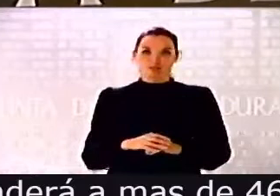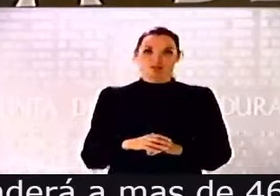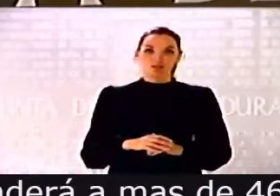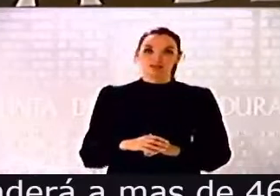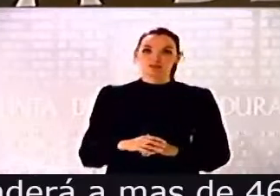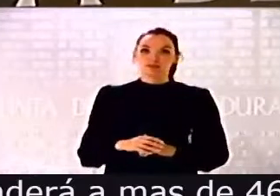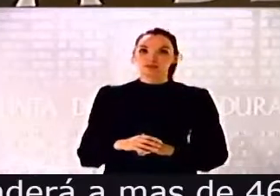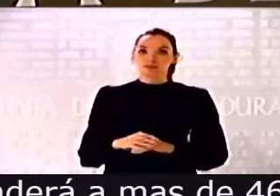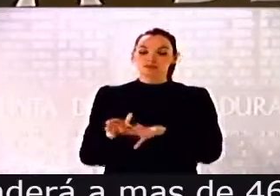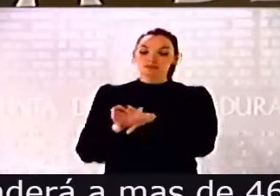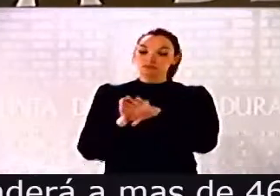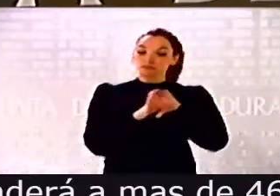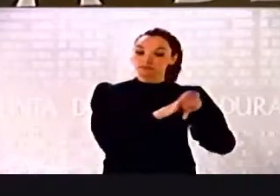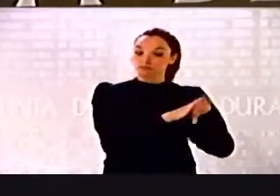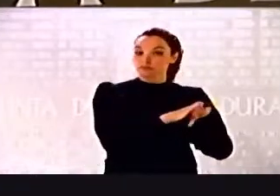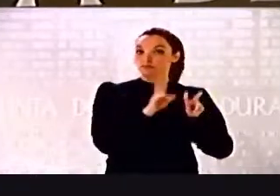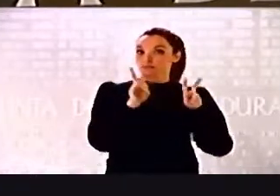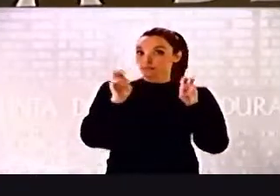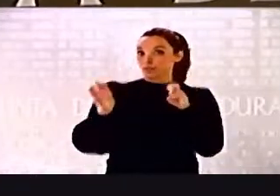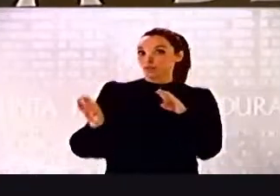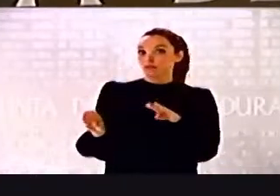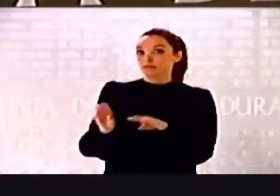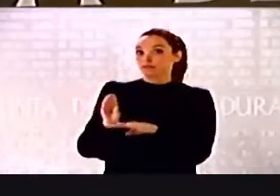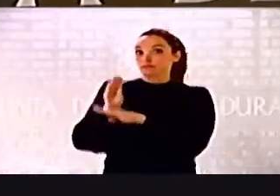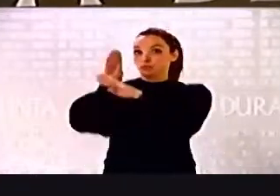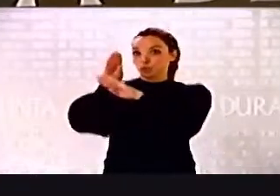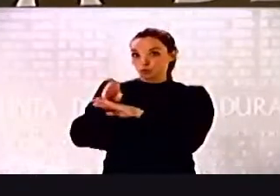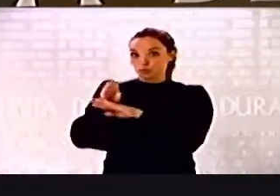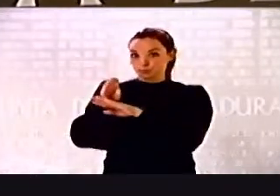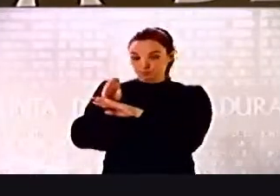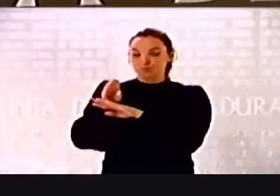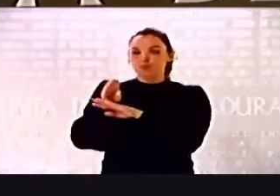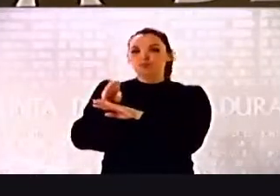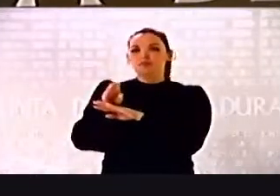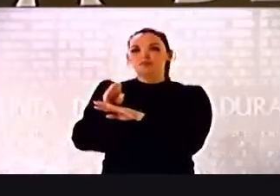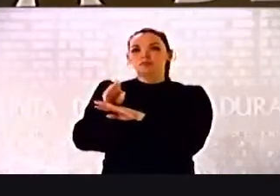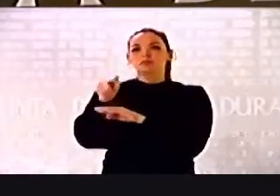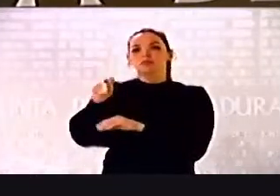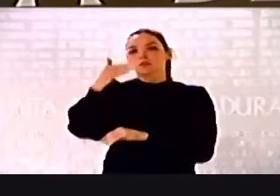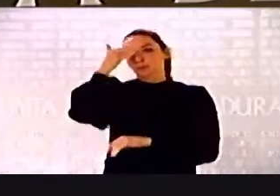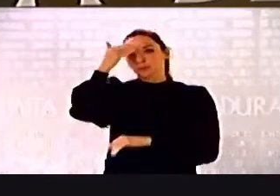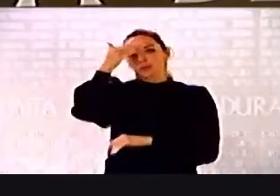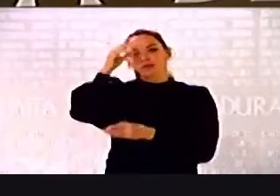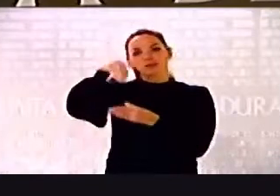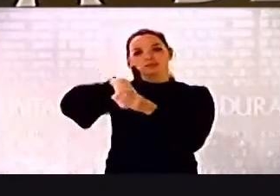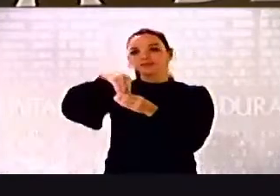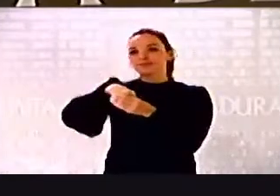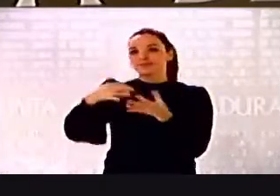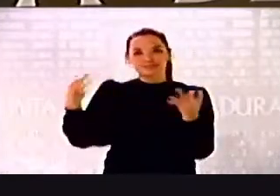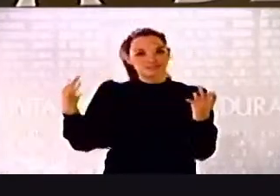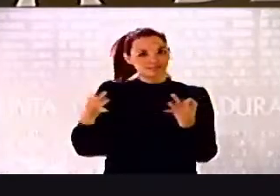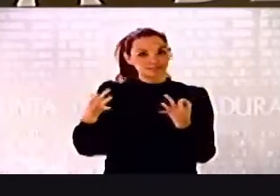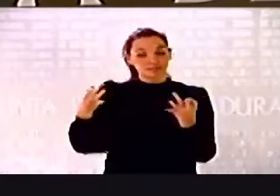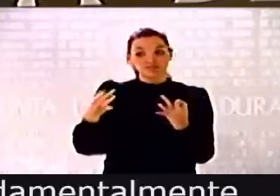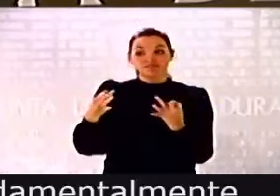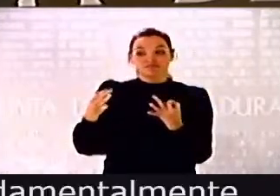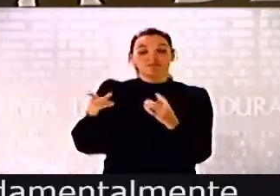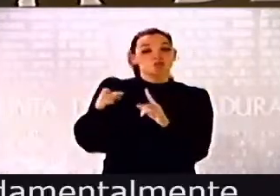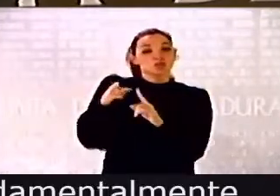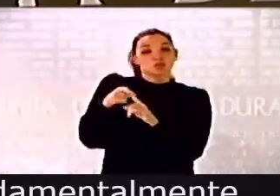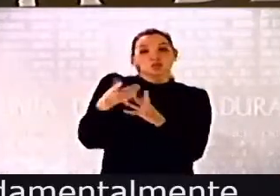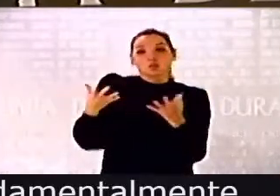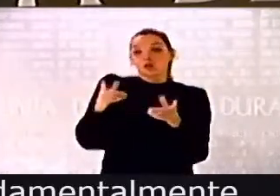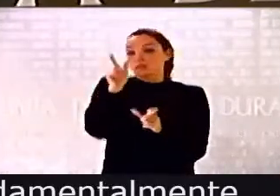Y en el capítulo de inversiones, el capítulo 6, que fundamentalmente han sido para proteger